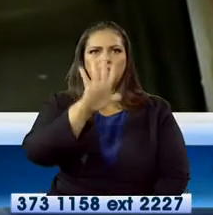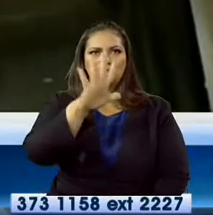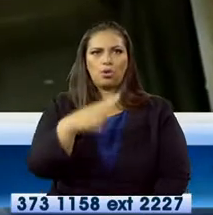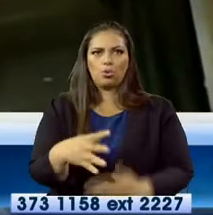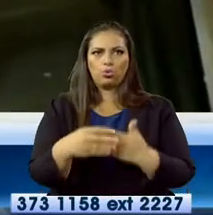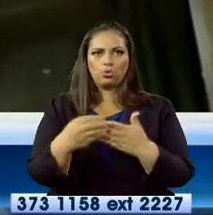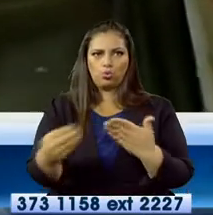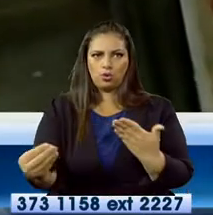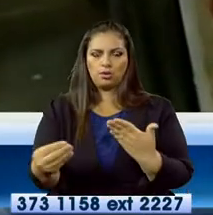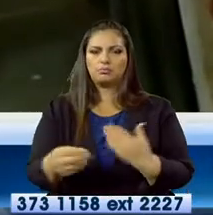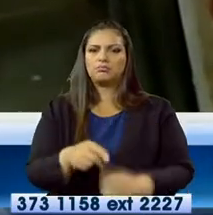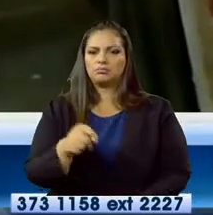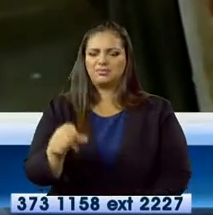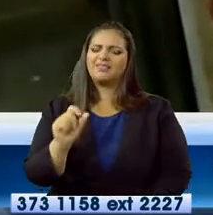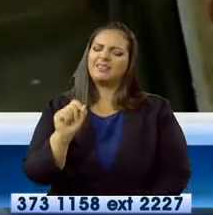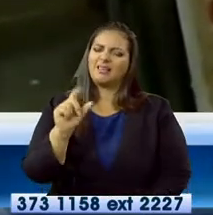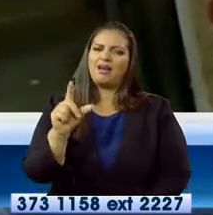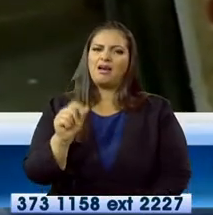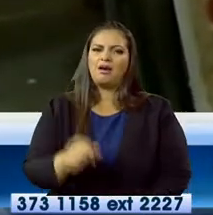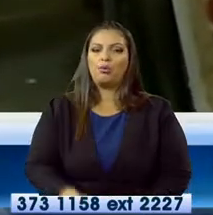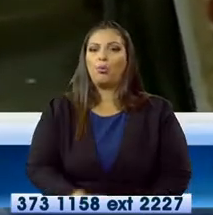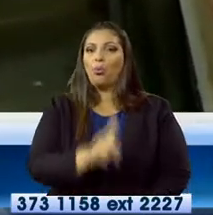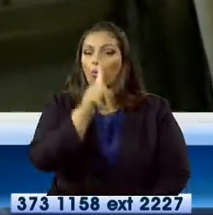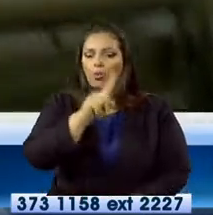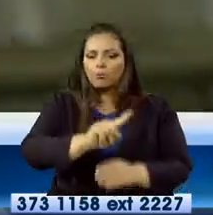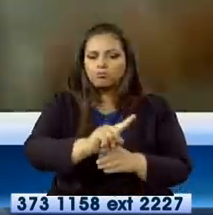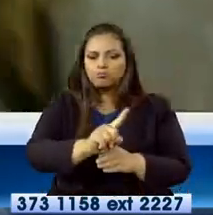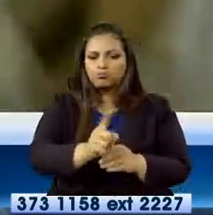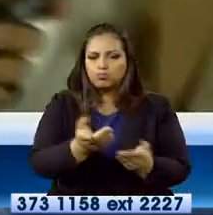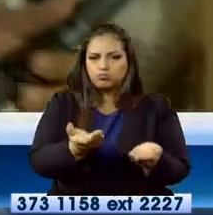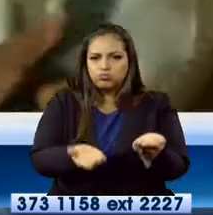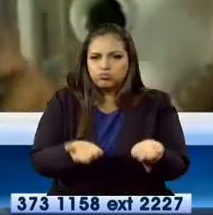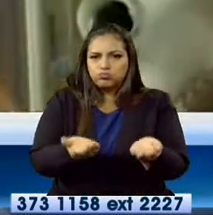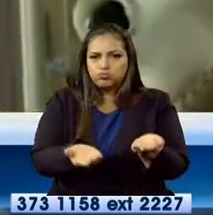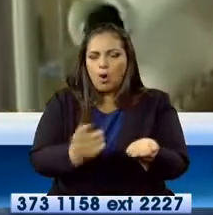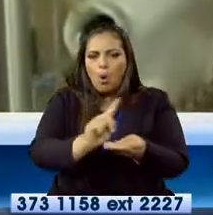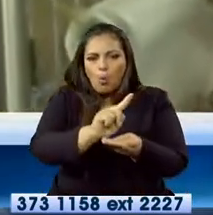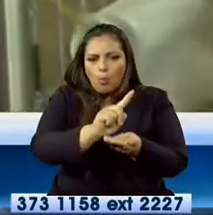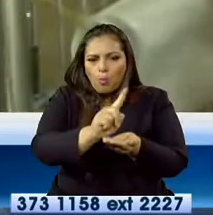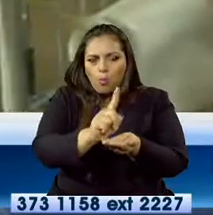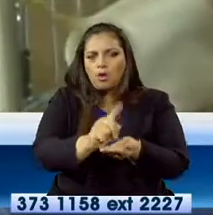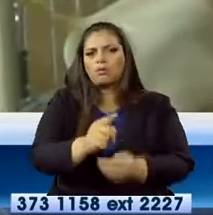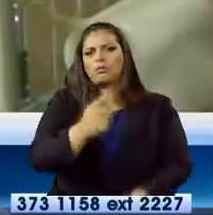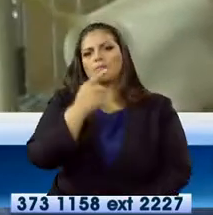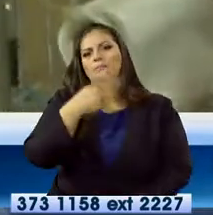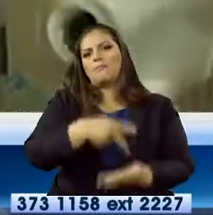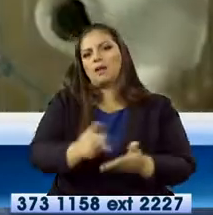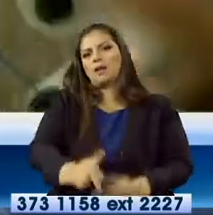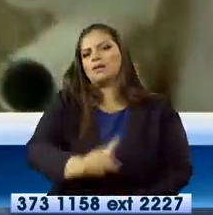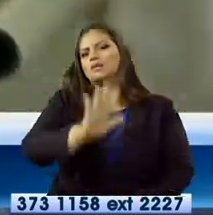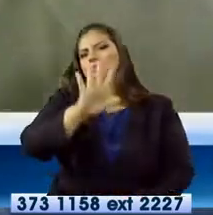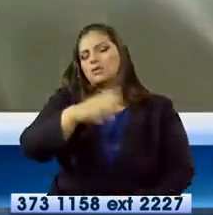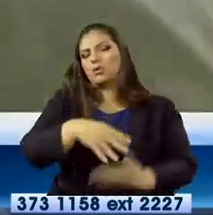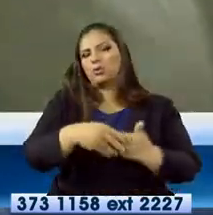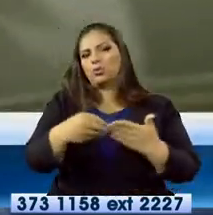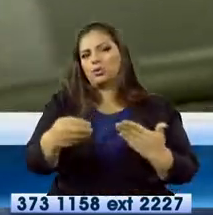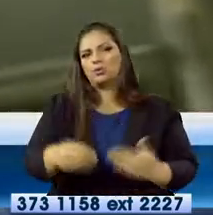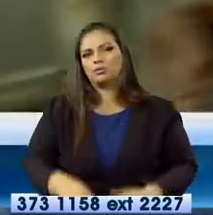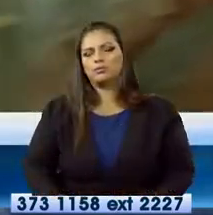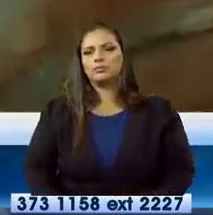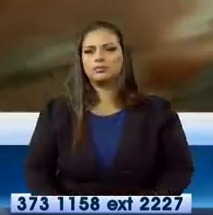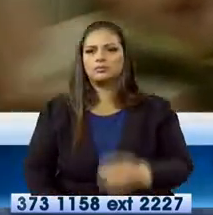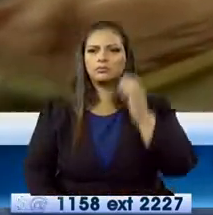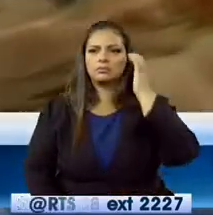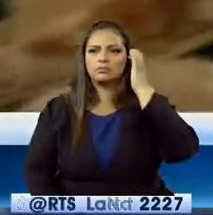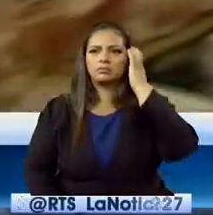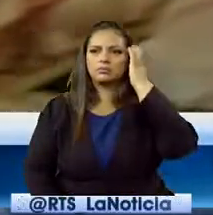sí se mantiene alta, ¿no? Esa se mantiene alta, 5 a 6, 5 y medio el precio. Ese es el precio del picudo. Justamente está llegando más, está llegando corvina,